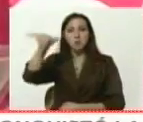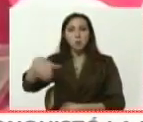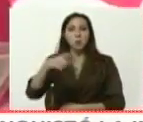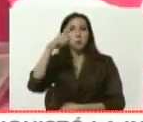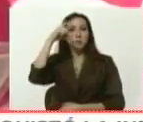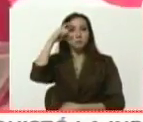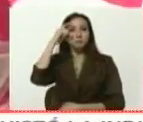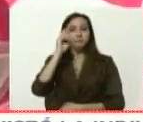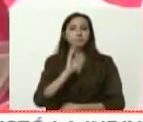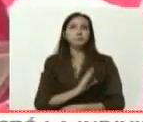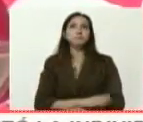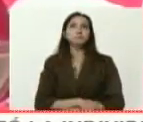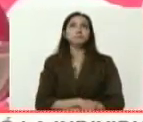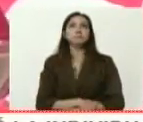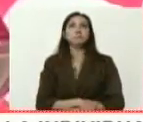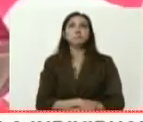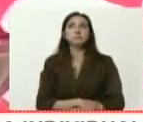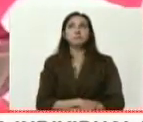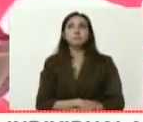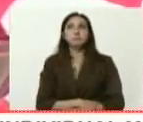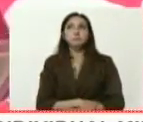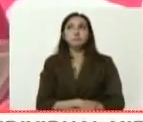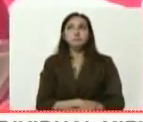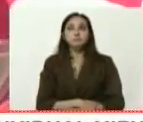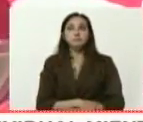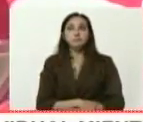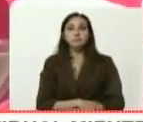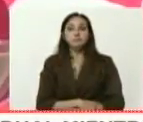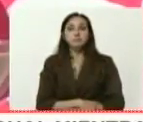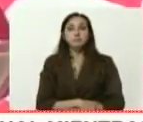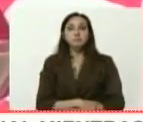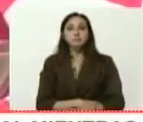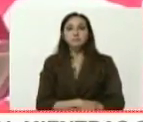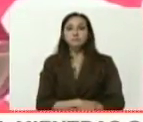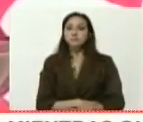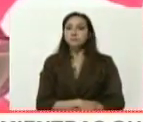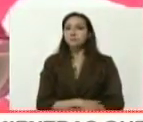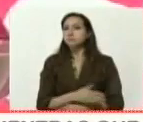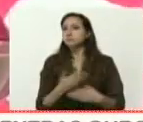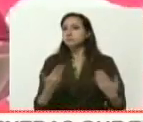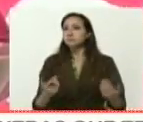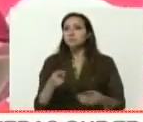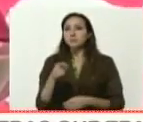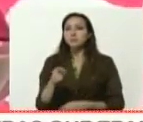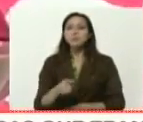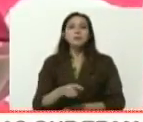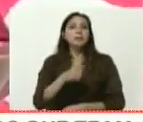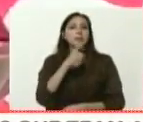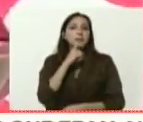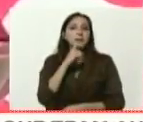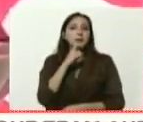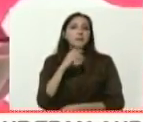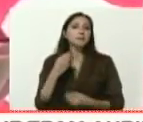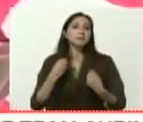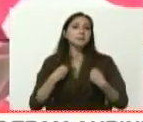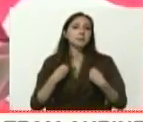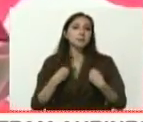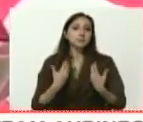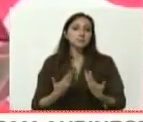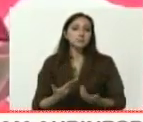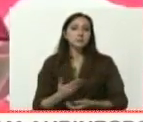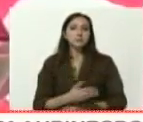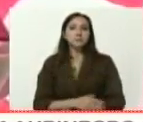que en esa larga clandestinidad era difícil convivir.